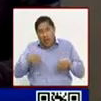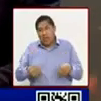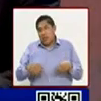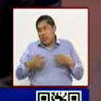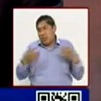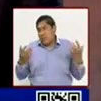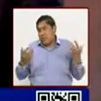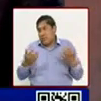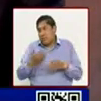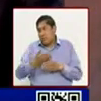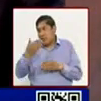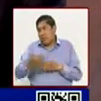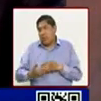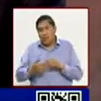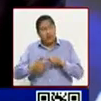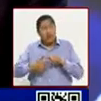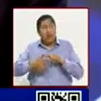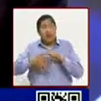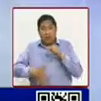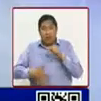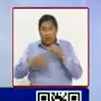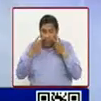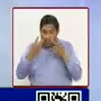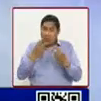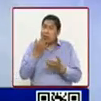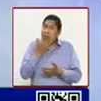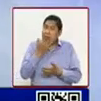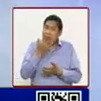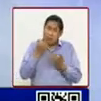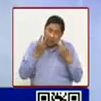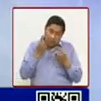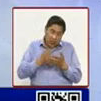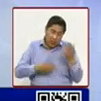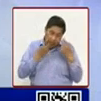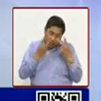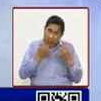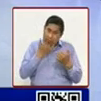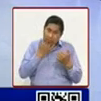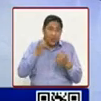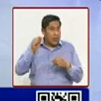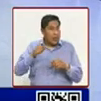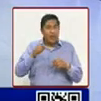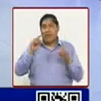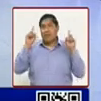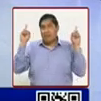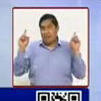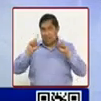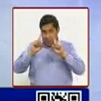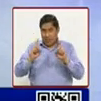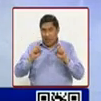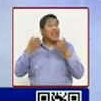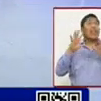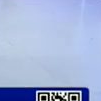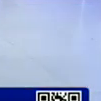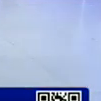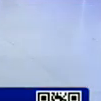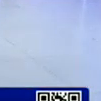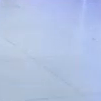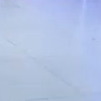y terminar en Sudamérica, ¿no? Veremos qué es lo que pasa. Veremos qué es lo que pasa. A ver. Gracias, ahí está, papá. con esa celebración también